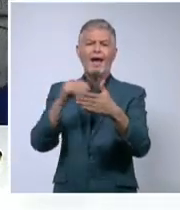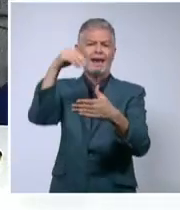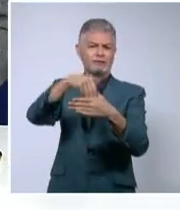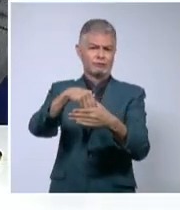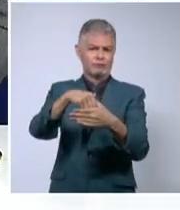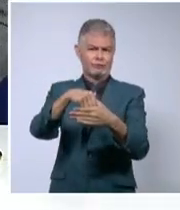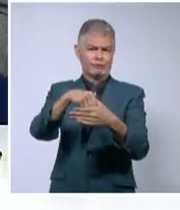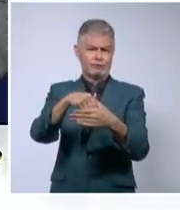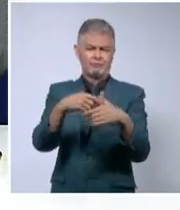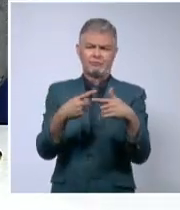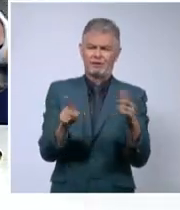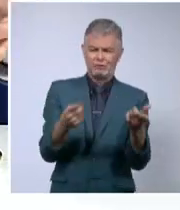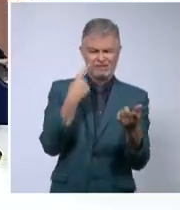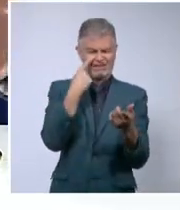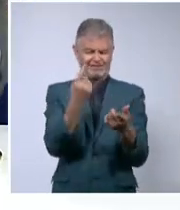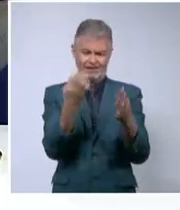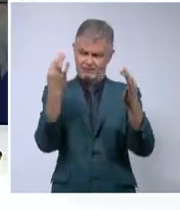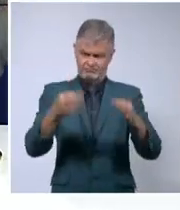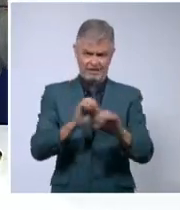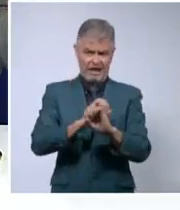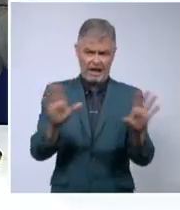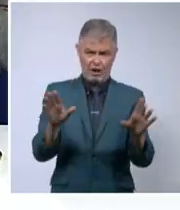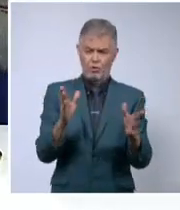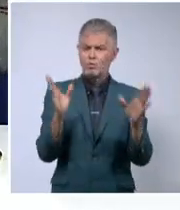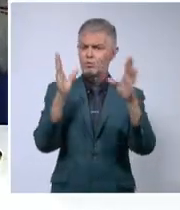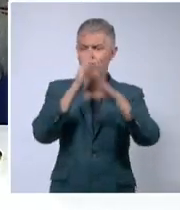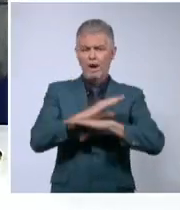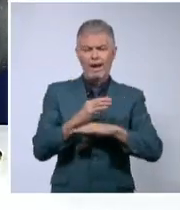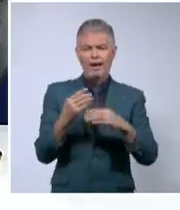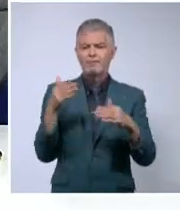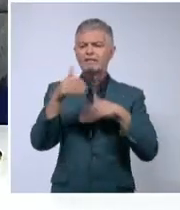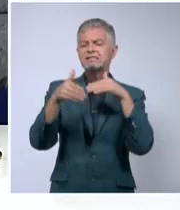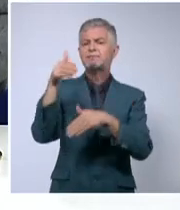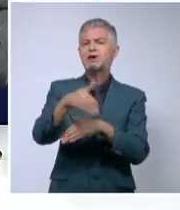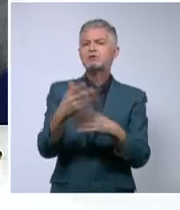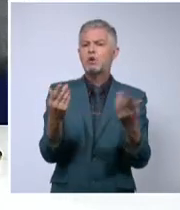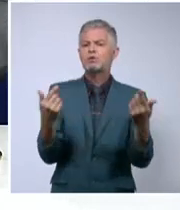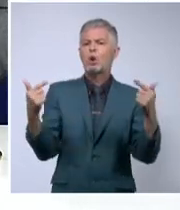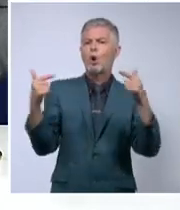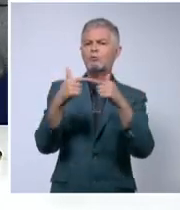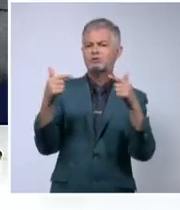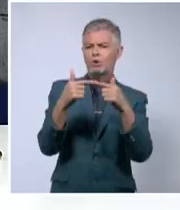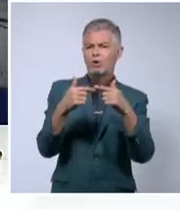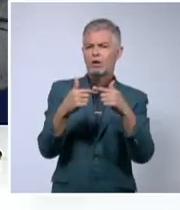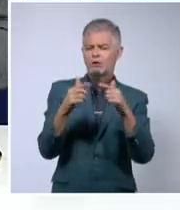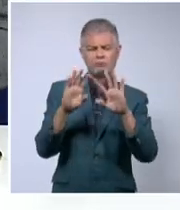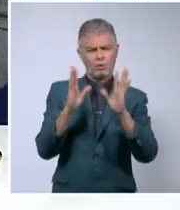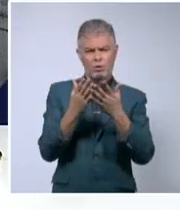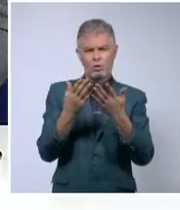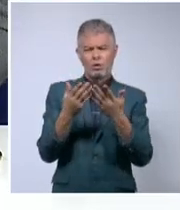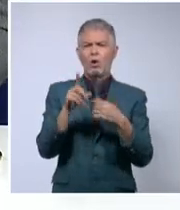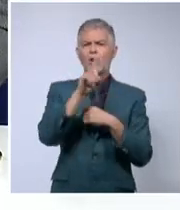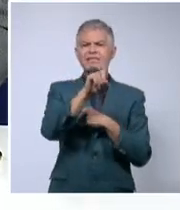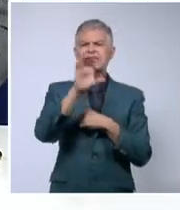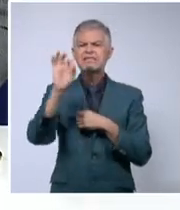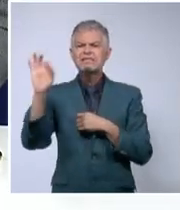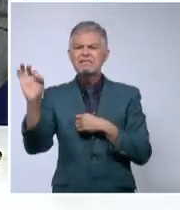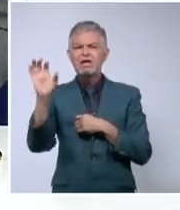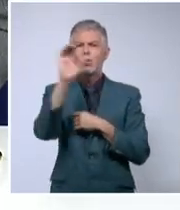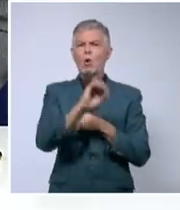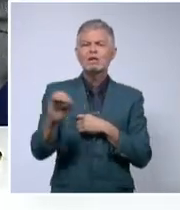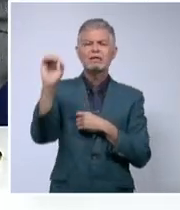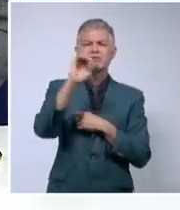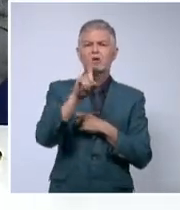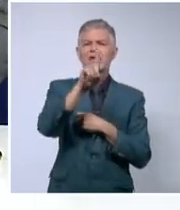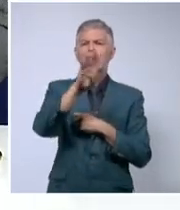propio peso. Por ejemplo, no hubo participación de las fuerzas opositoras. Falso. Participaron más de 100 organizaciones y más de